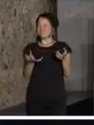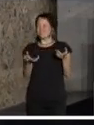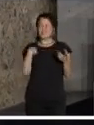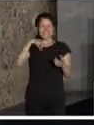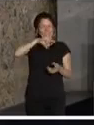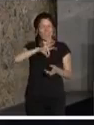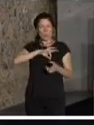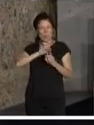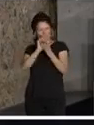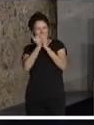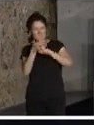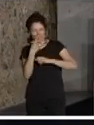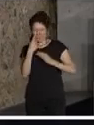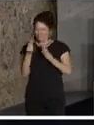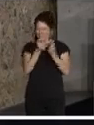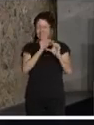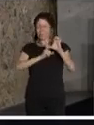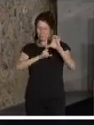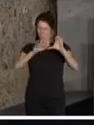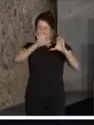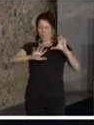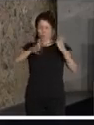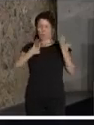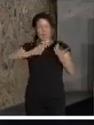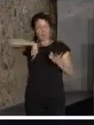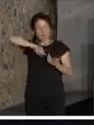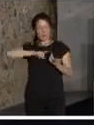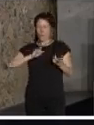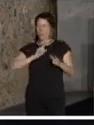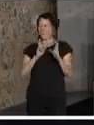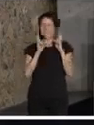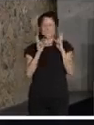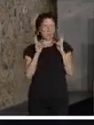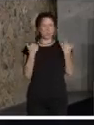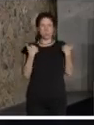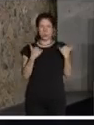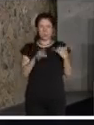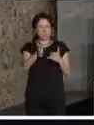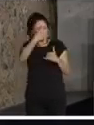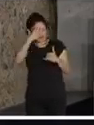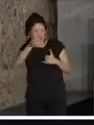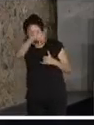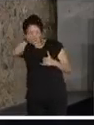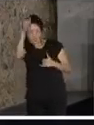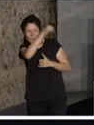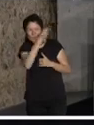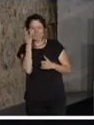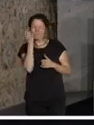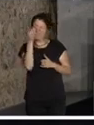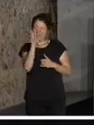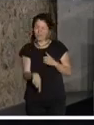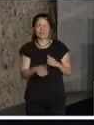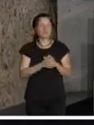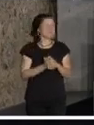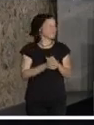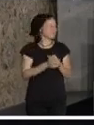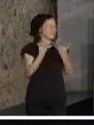un espíritu de cambio en extremadura que a nosotros nos tiene esperanzados y creo que a vosotros y a vosotras también